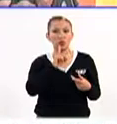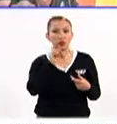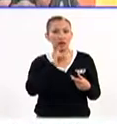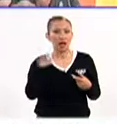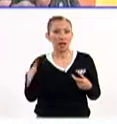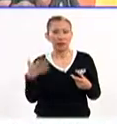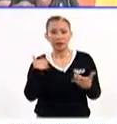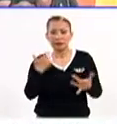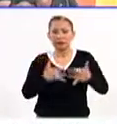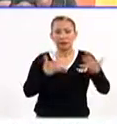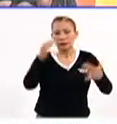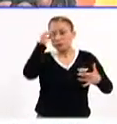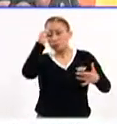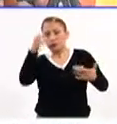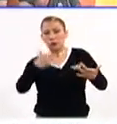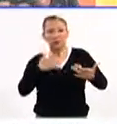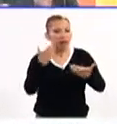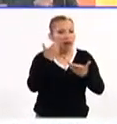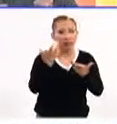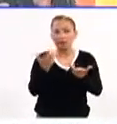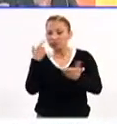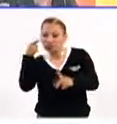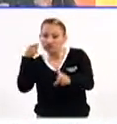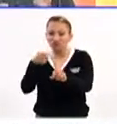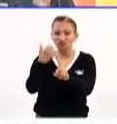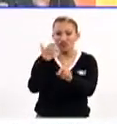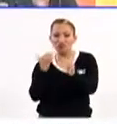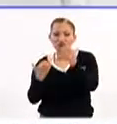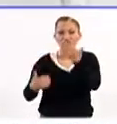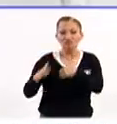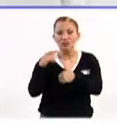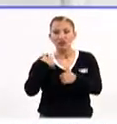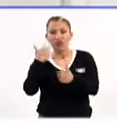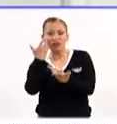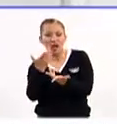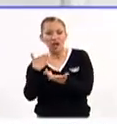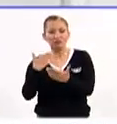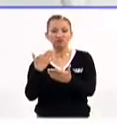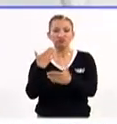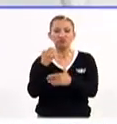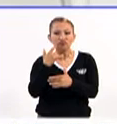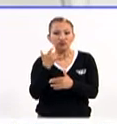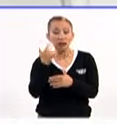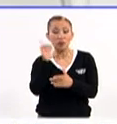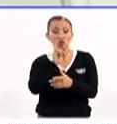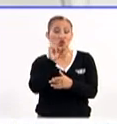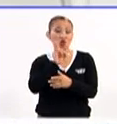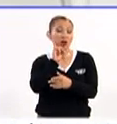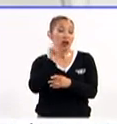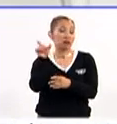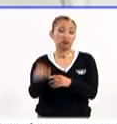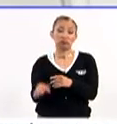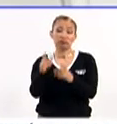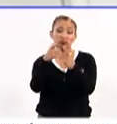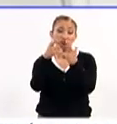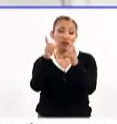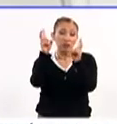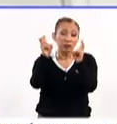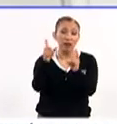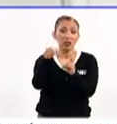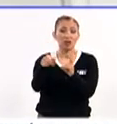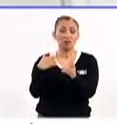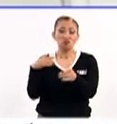las mujeres inquietas intelectualmente, que se proponen ser alguien, que se proponen salir adelante. El tema femenino es muy fuerte, del